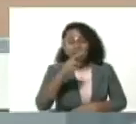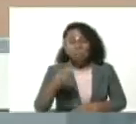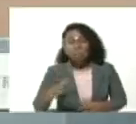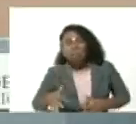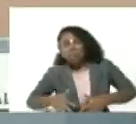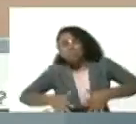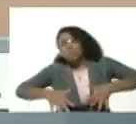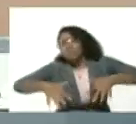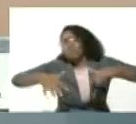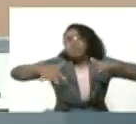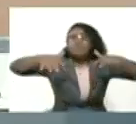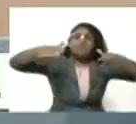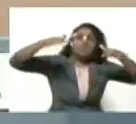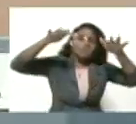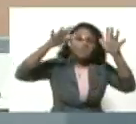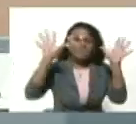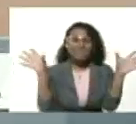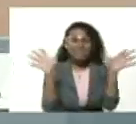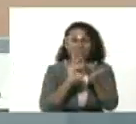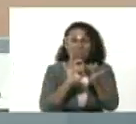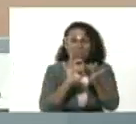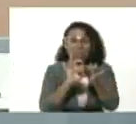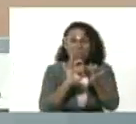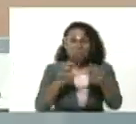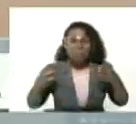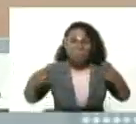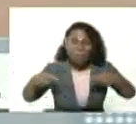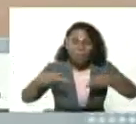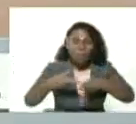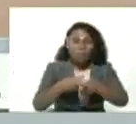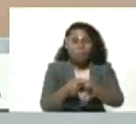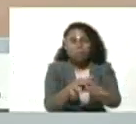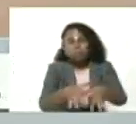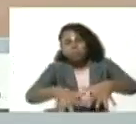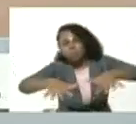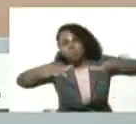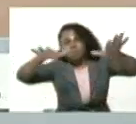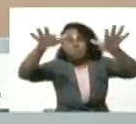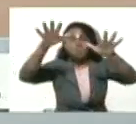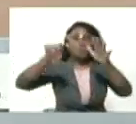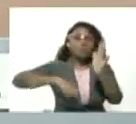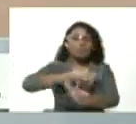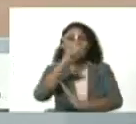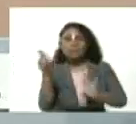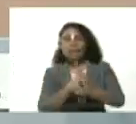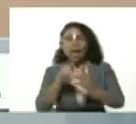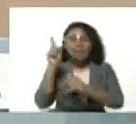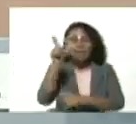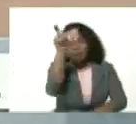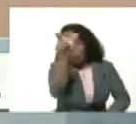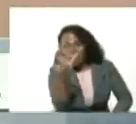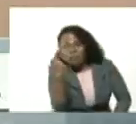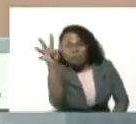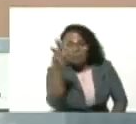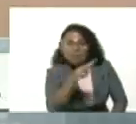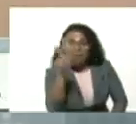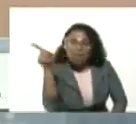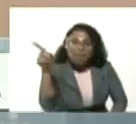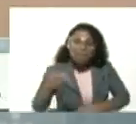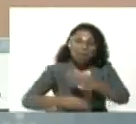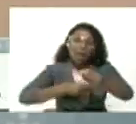se desbordaron, se unieron en un desbordamiento general allá en la Guayana Esequiba. Allí,